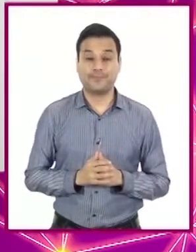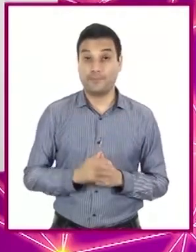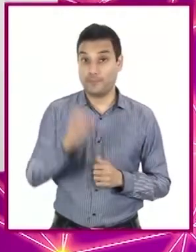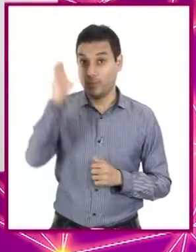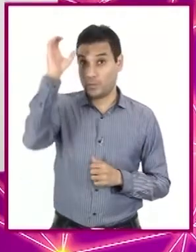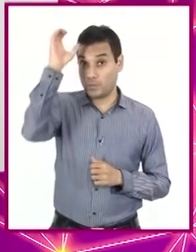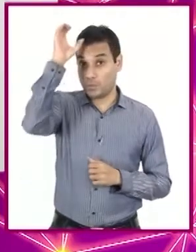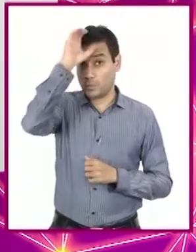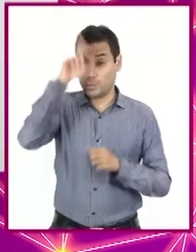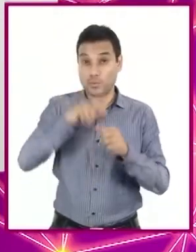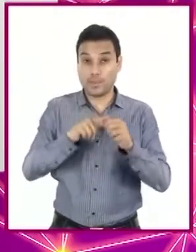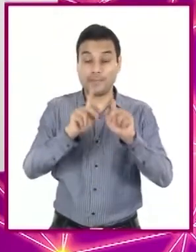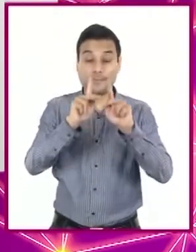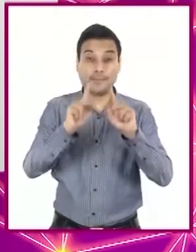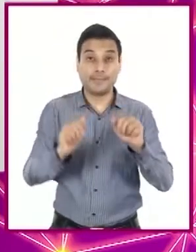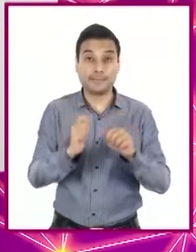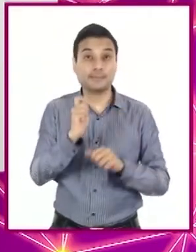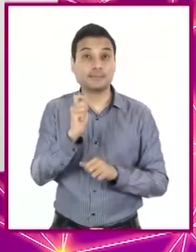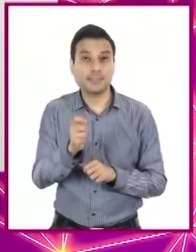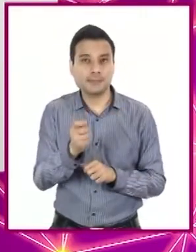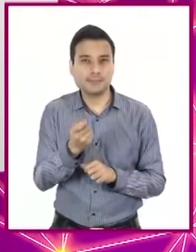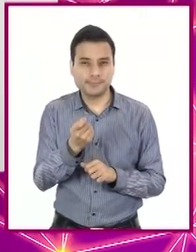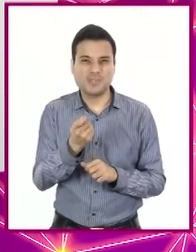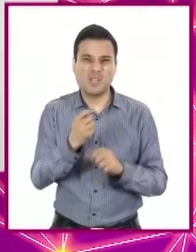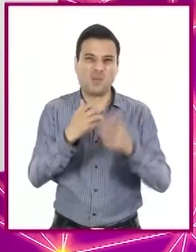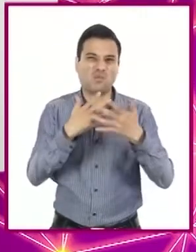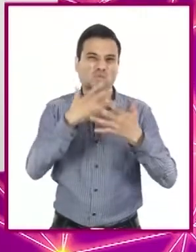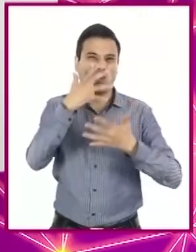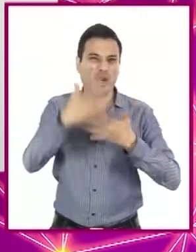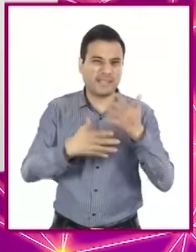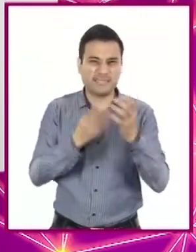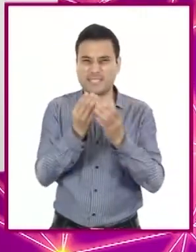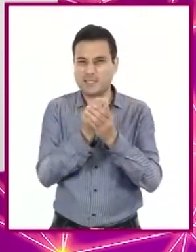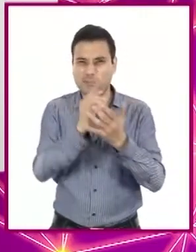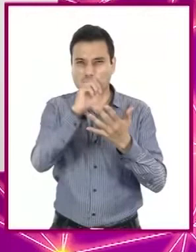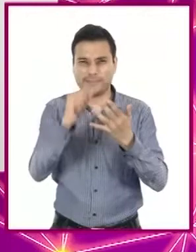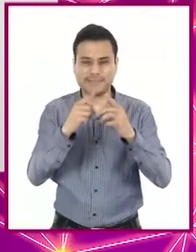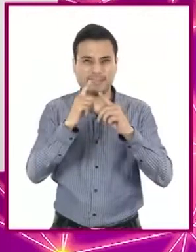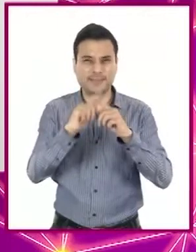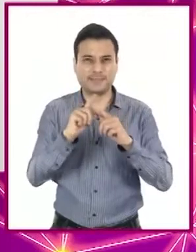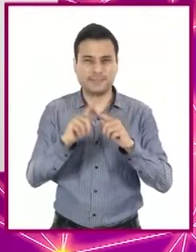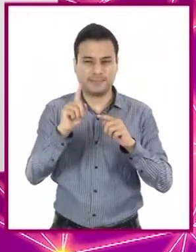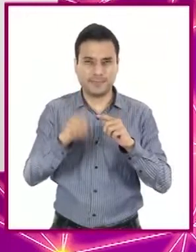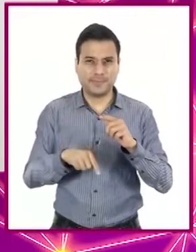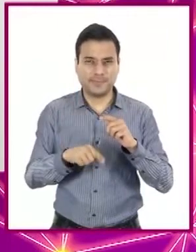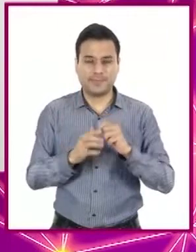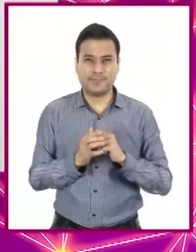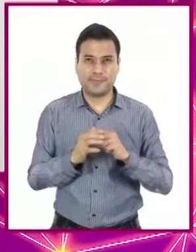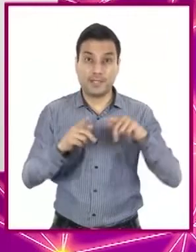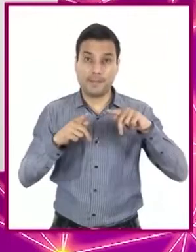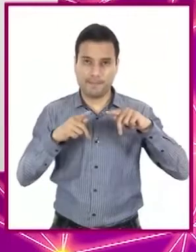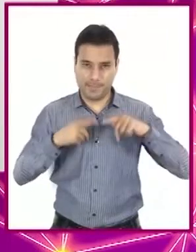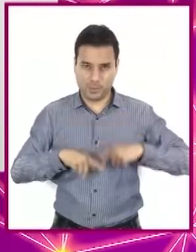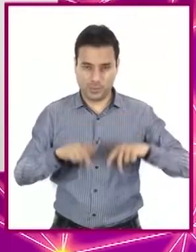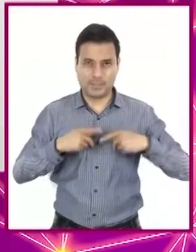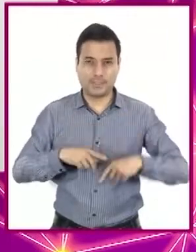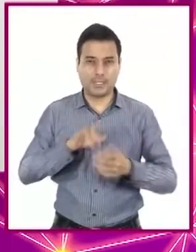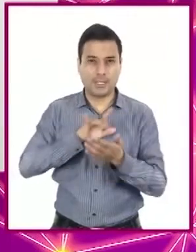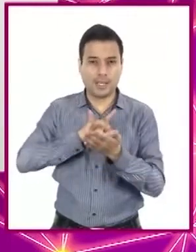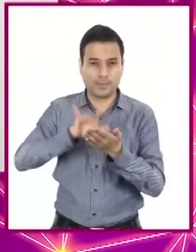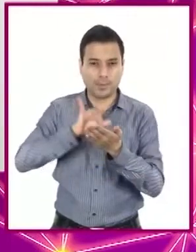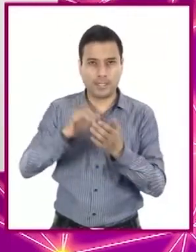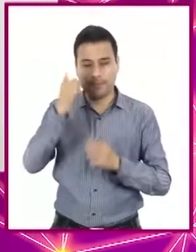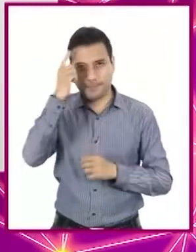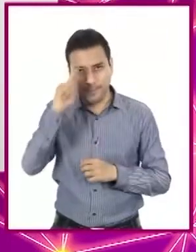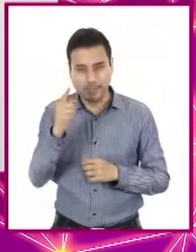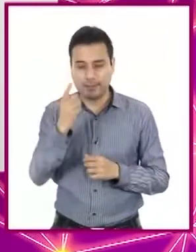es aquella que rechaza todas las formas y expresiones de la violencia. Además, provee a las personas de herramientas y habilidades como